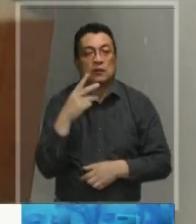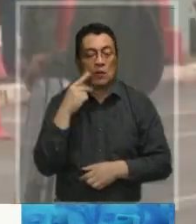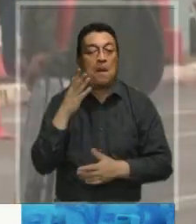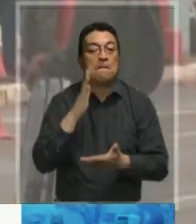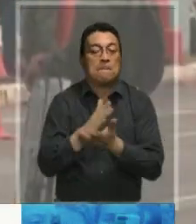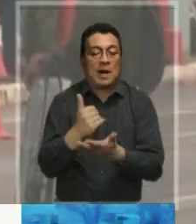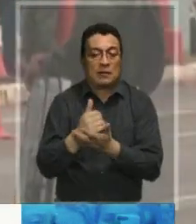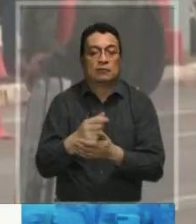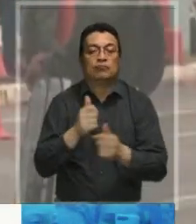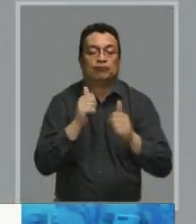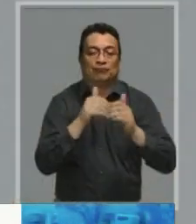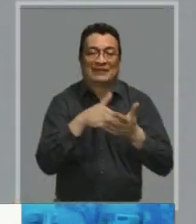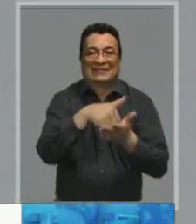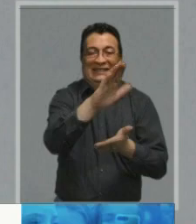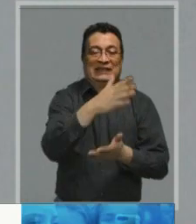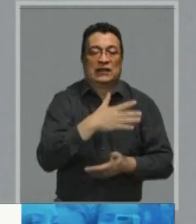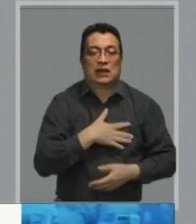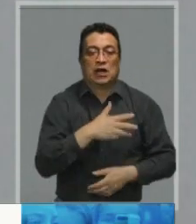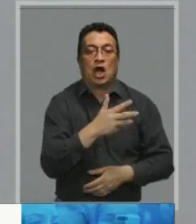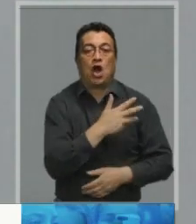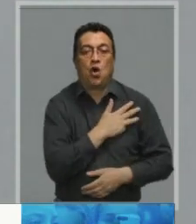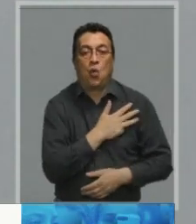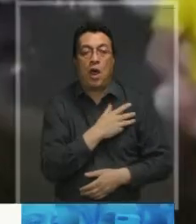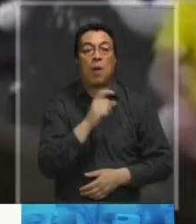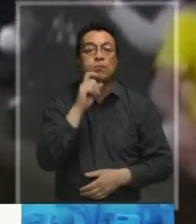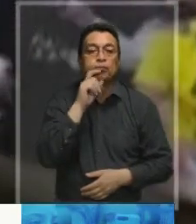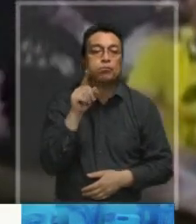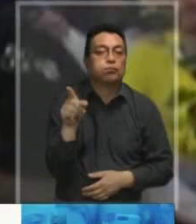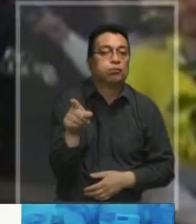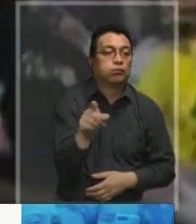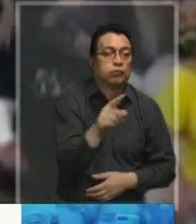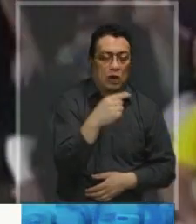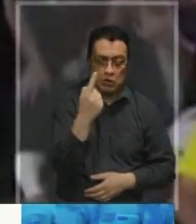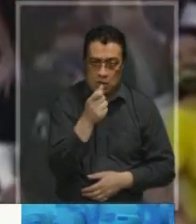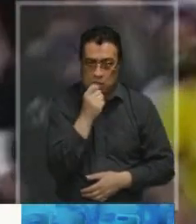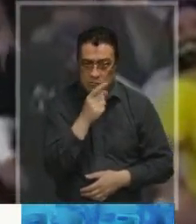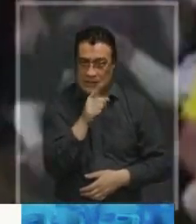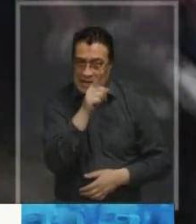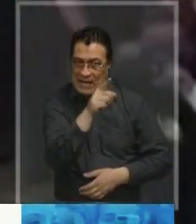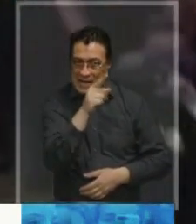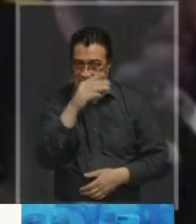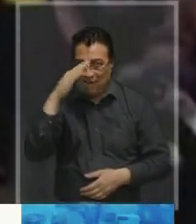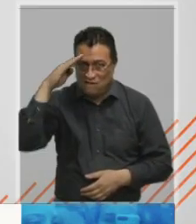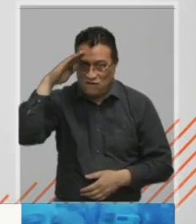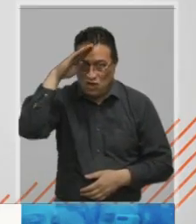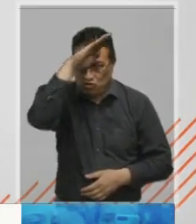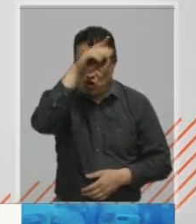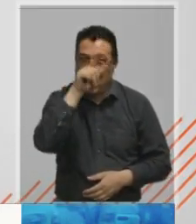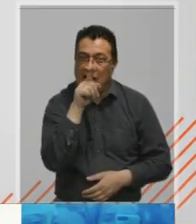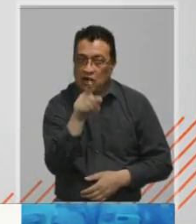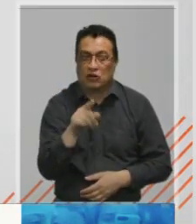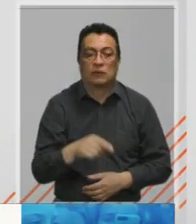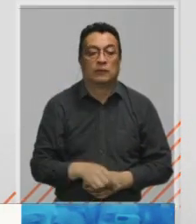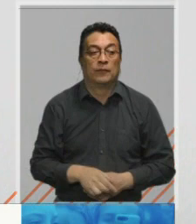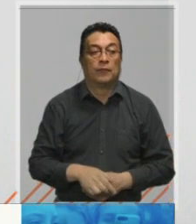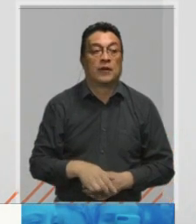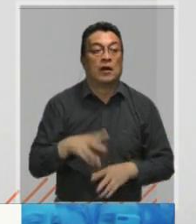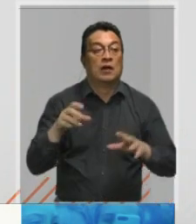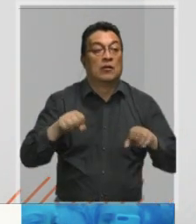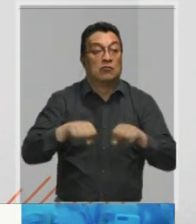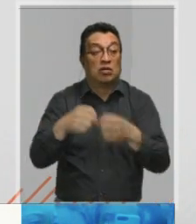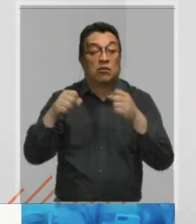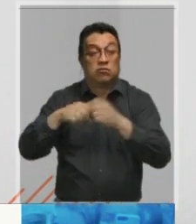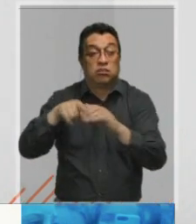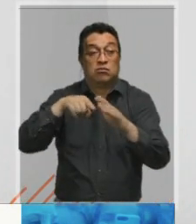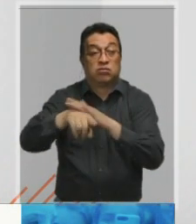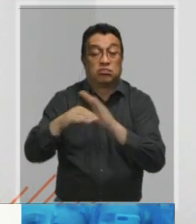derrocar a Lula y quienes estuvieron detrás. Muchos apuntan a Jair Bolsonaro. Las depredaciones e invasiones